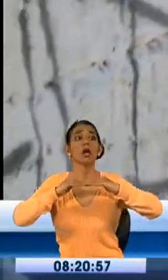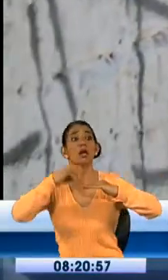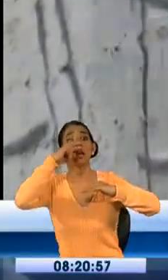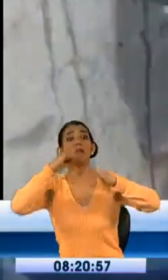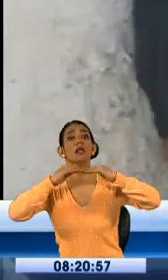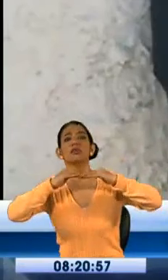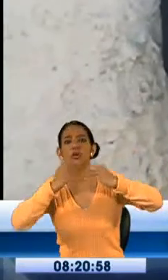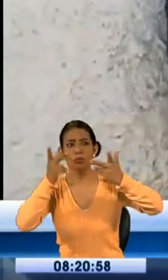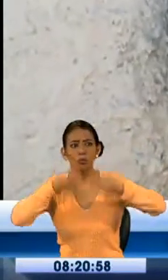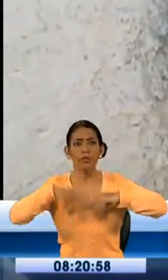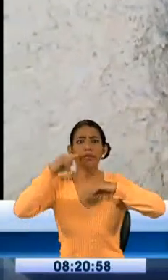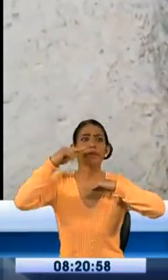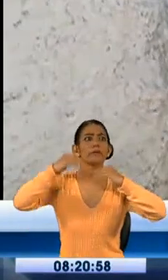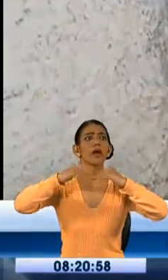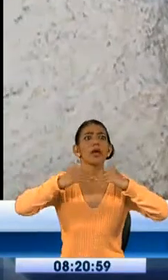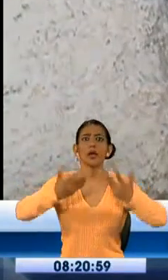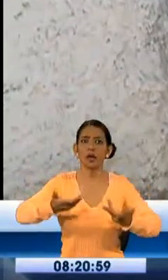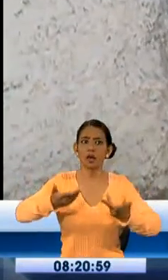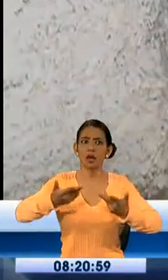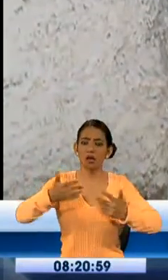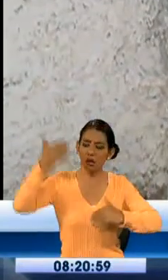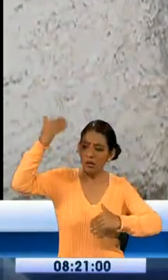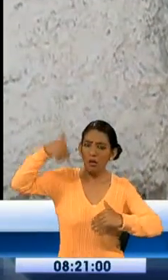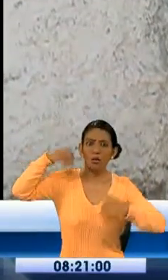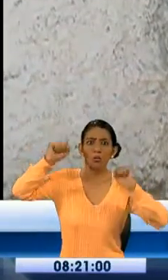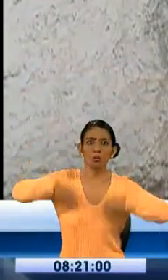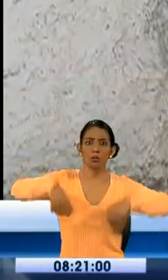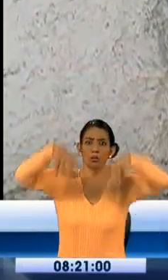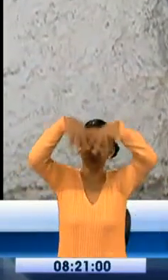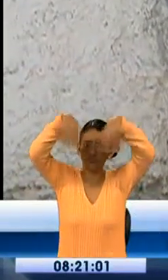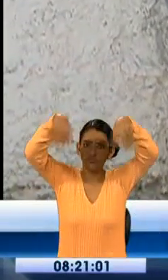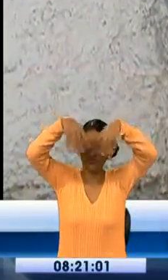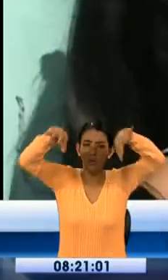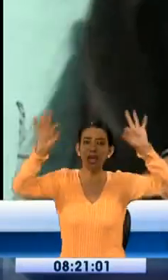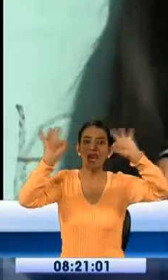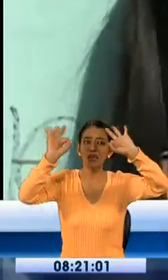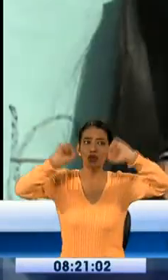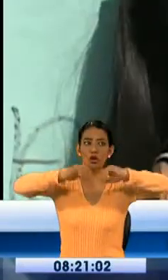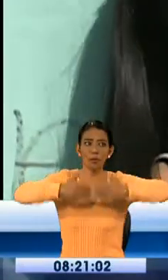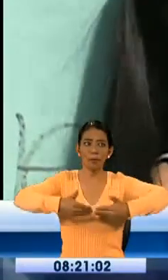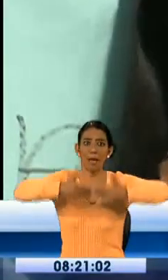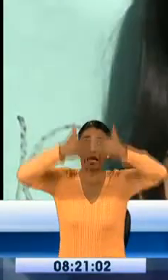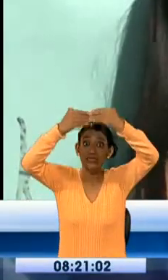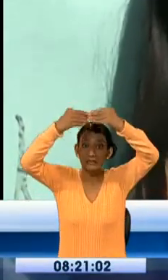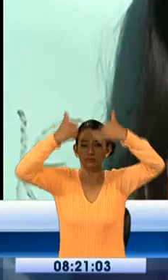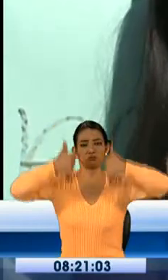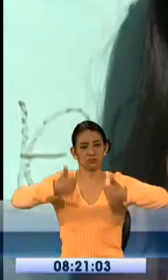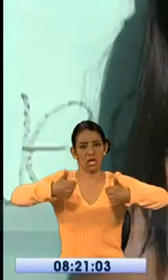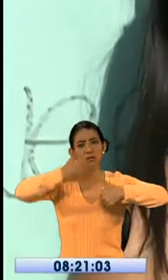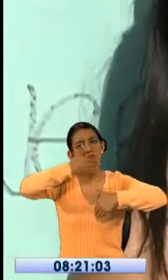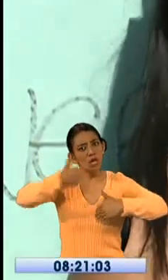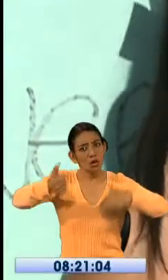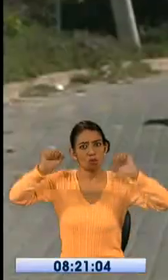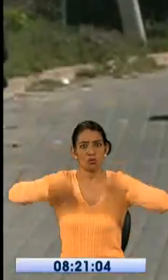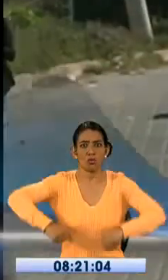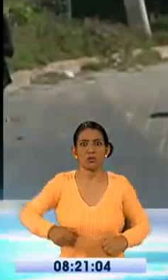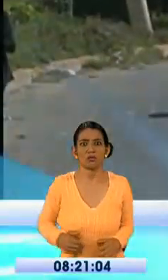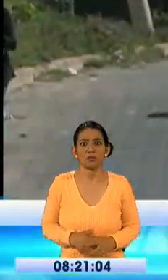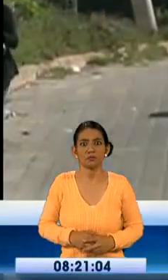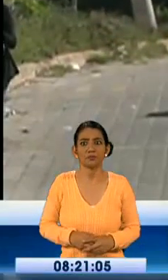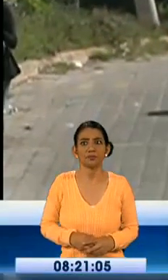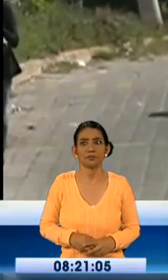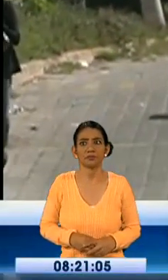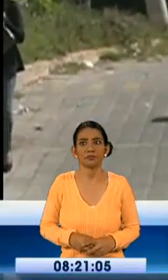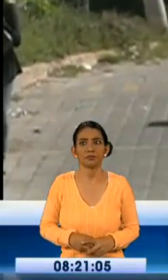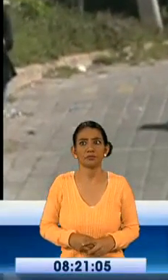bajo. Entonces, si pudiese poner un cercado eléctrico también o alzarlo más, sería mucho mejor para nosotros. Las denuncias de los